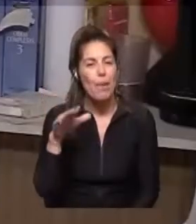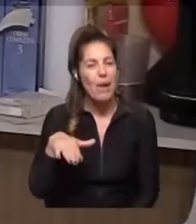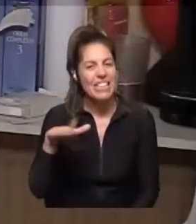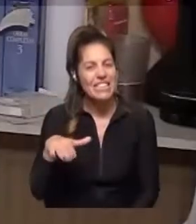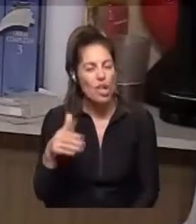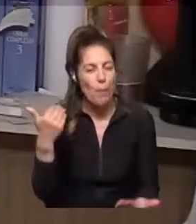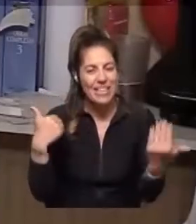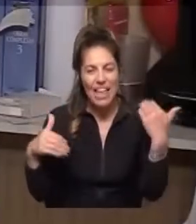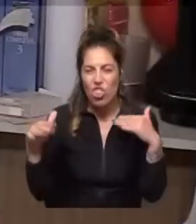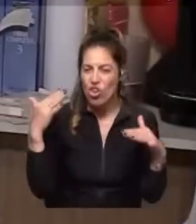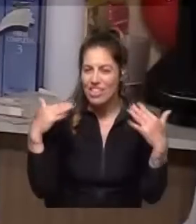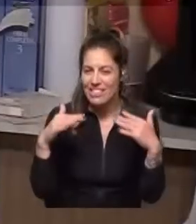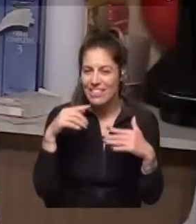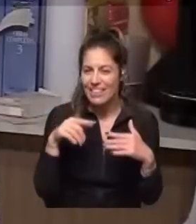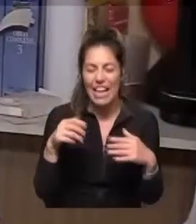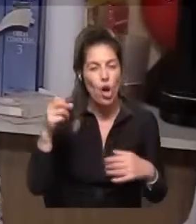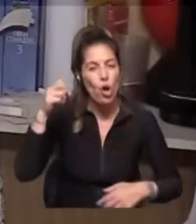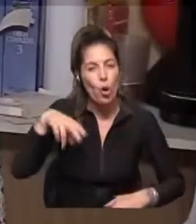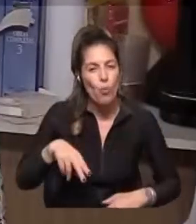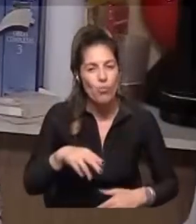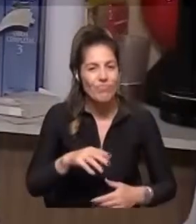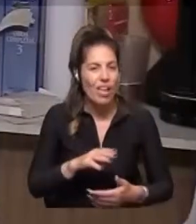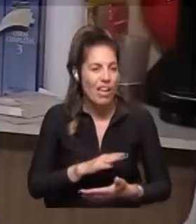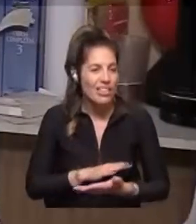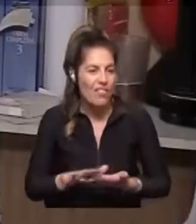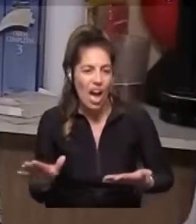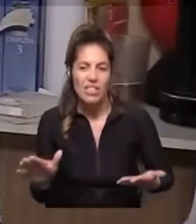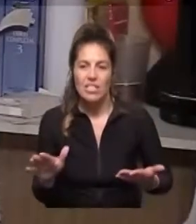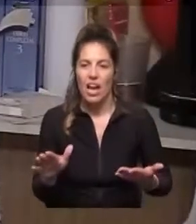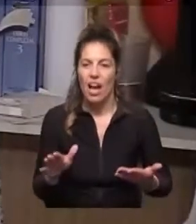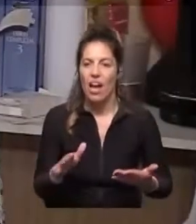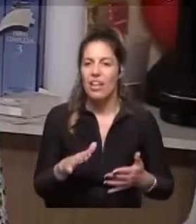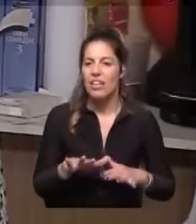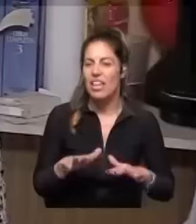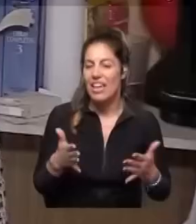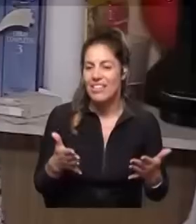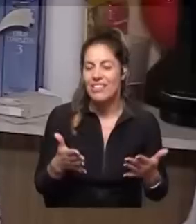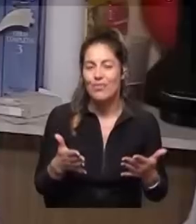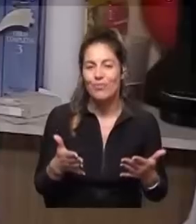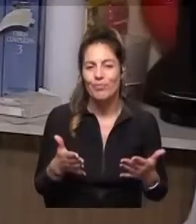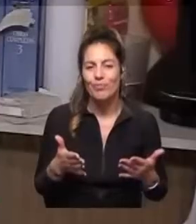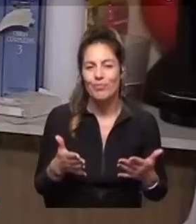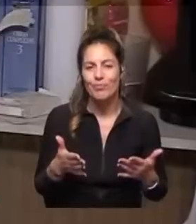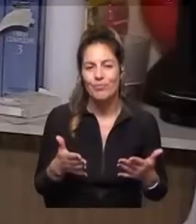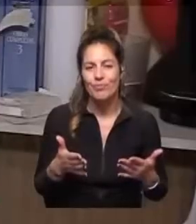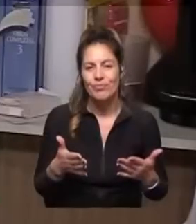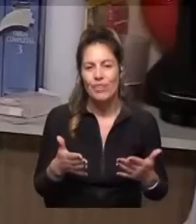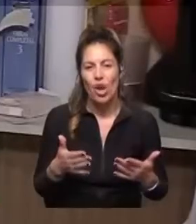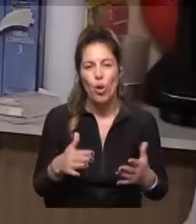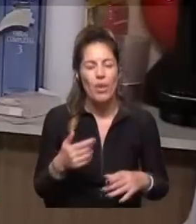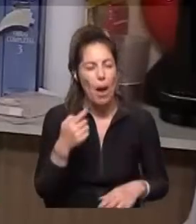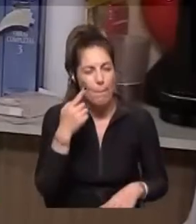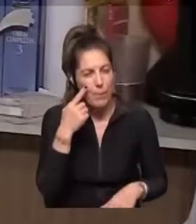chicos más adolescentes es habitual las fugas las fugas es como una pequeña prueba